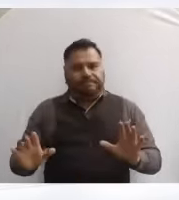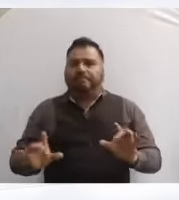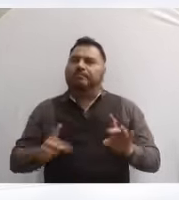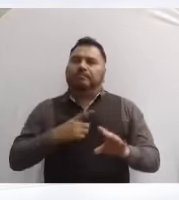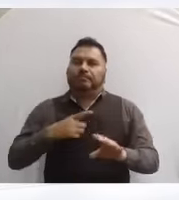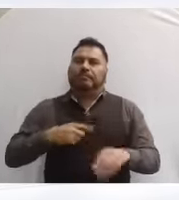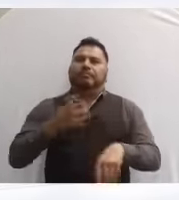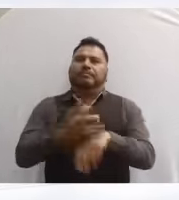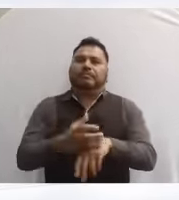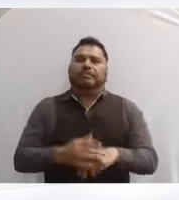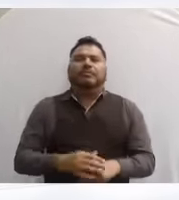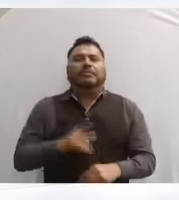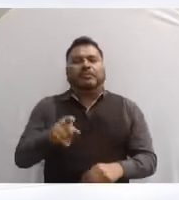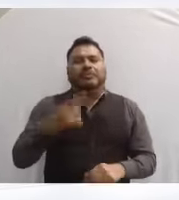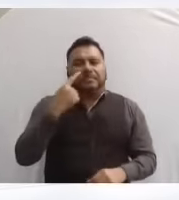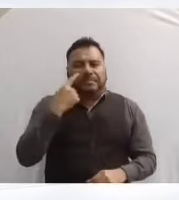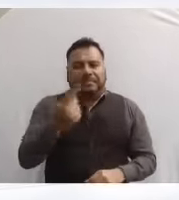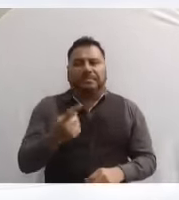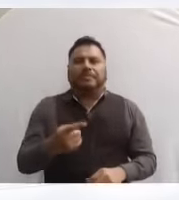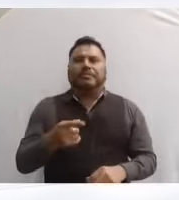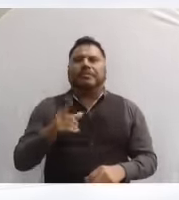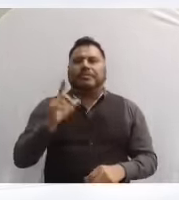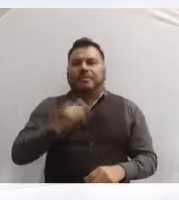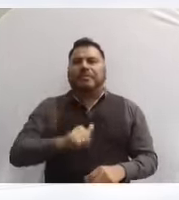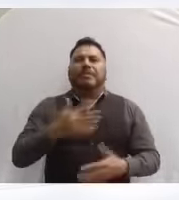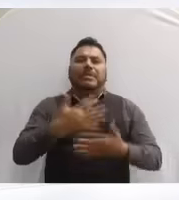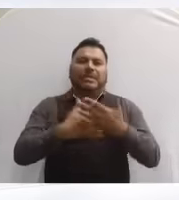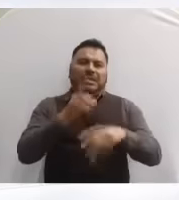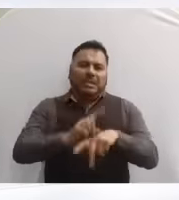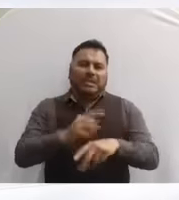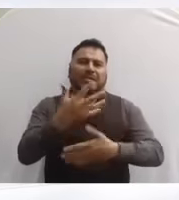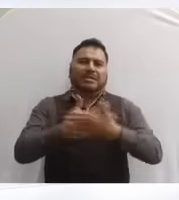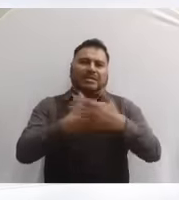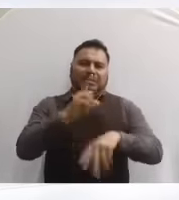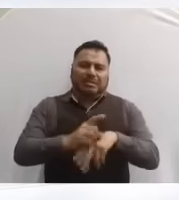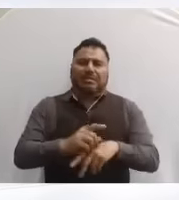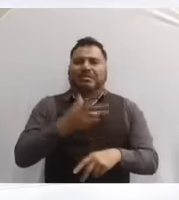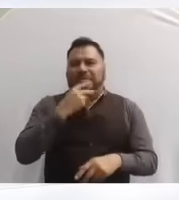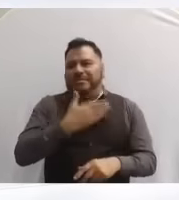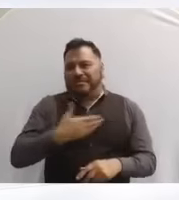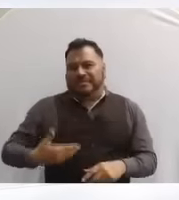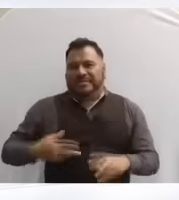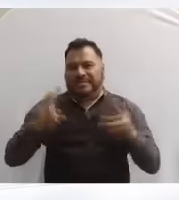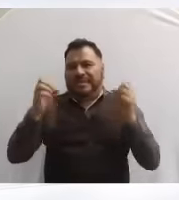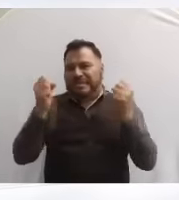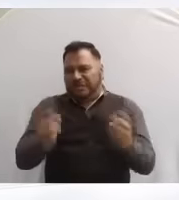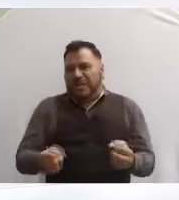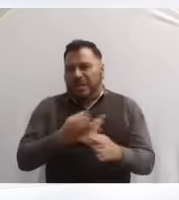Si ustedes se fijan, él cada 15 días en su informe de seguridad